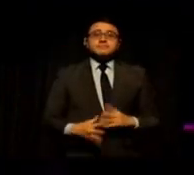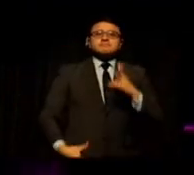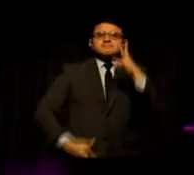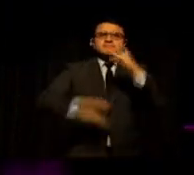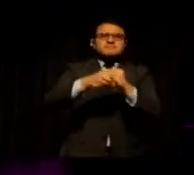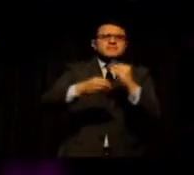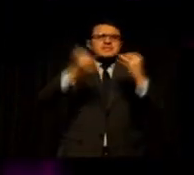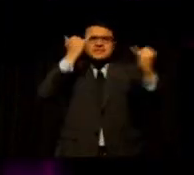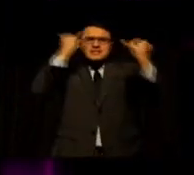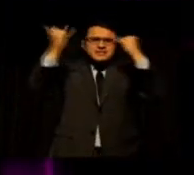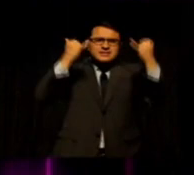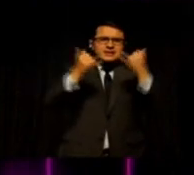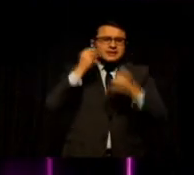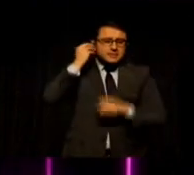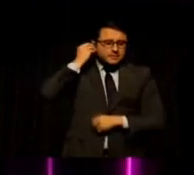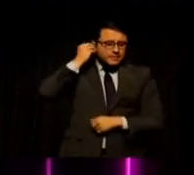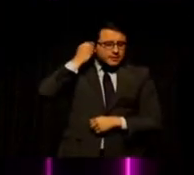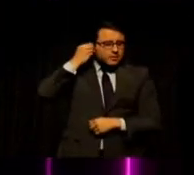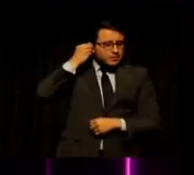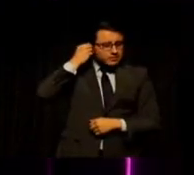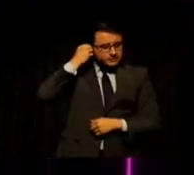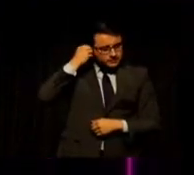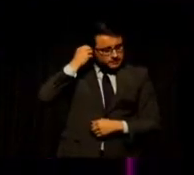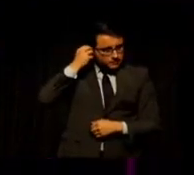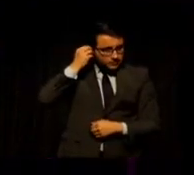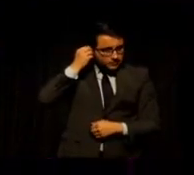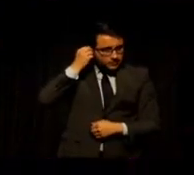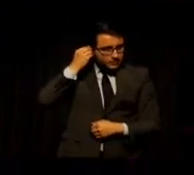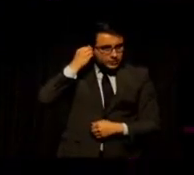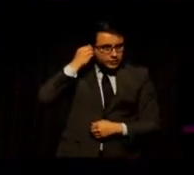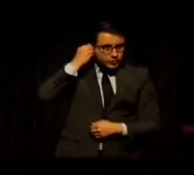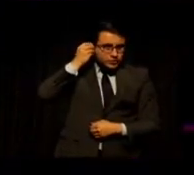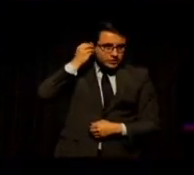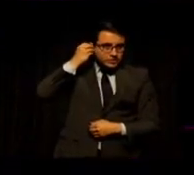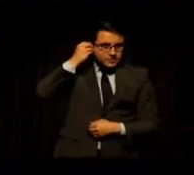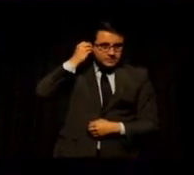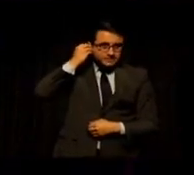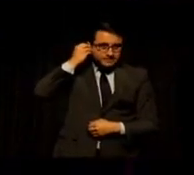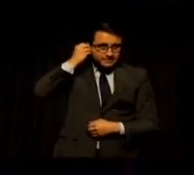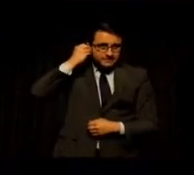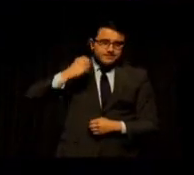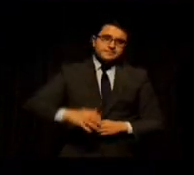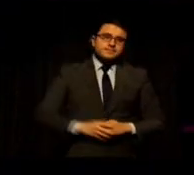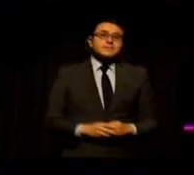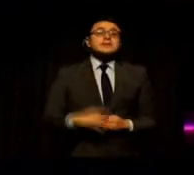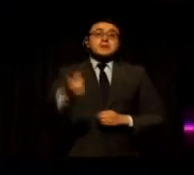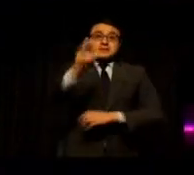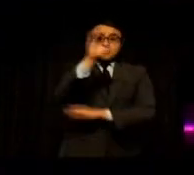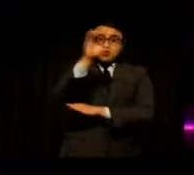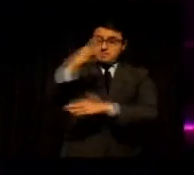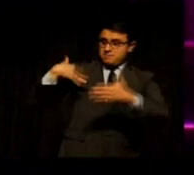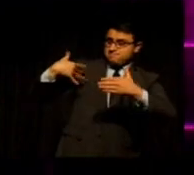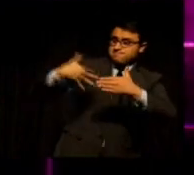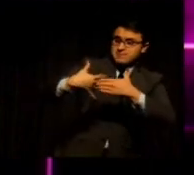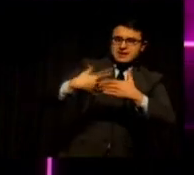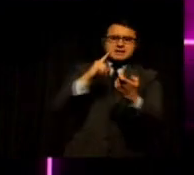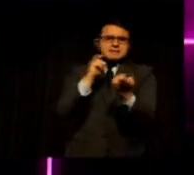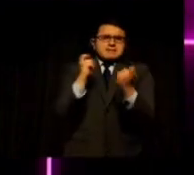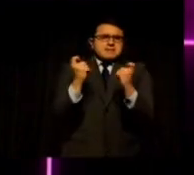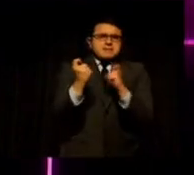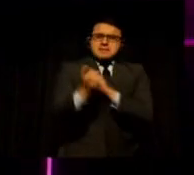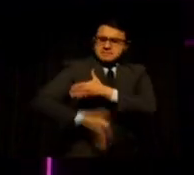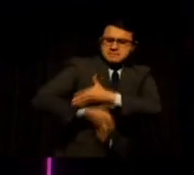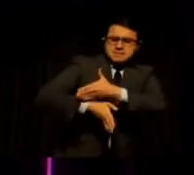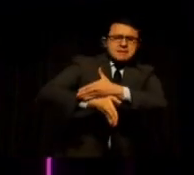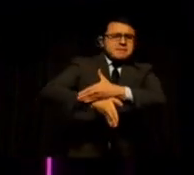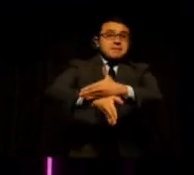al tesón el denuedo a esa entrega de nuestros emprendedores colombia se transforma constantemente y logra